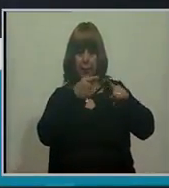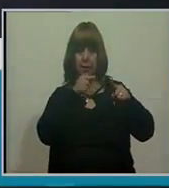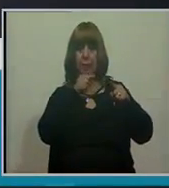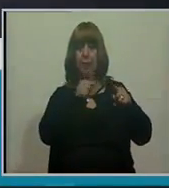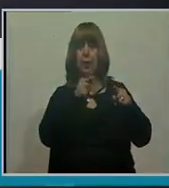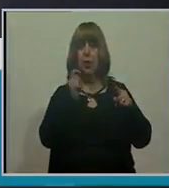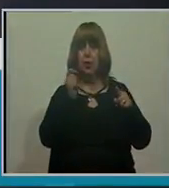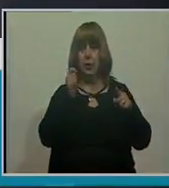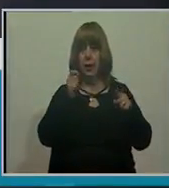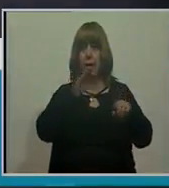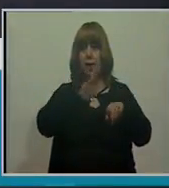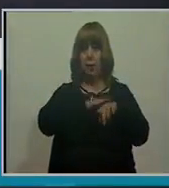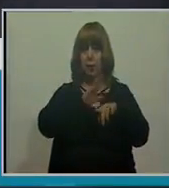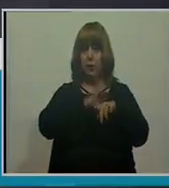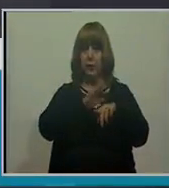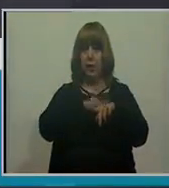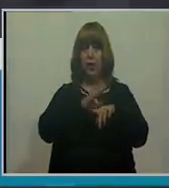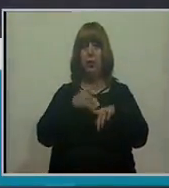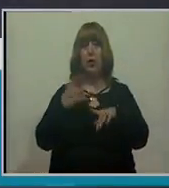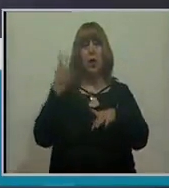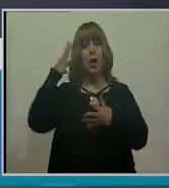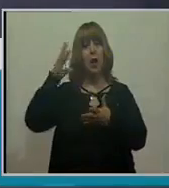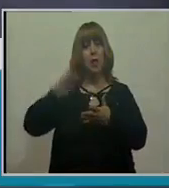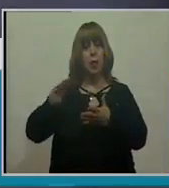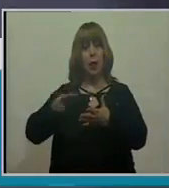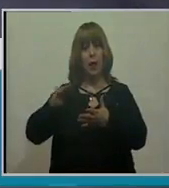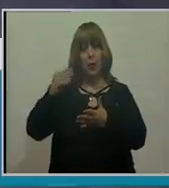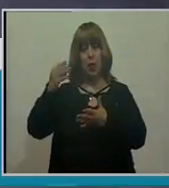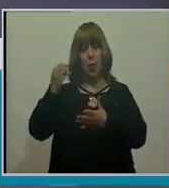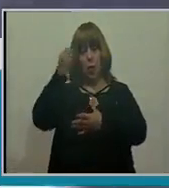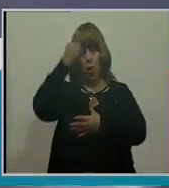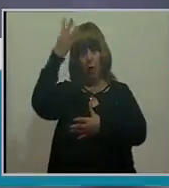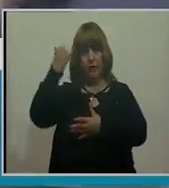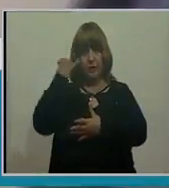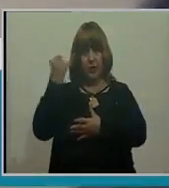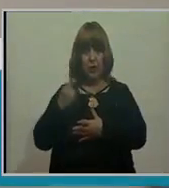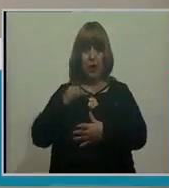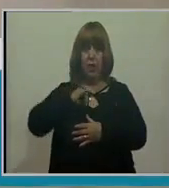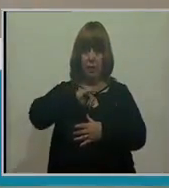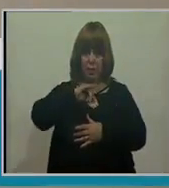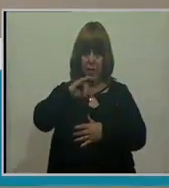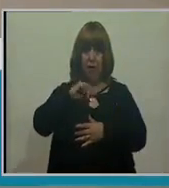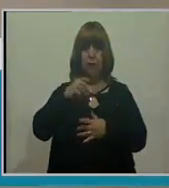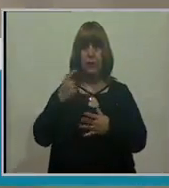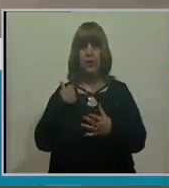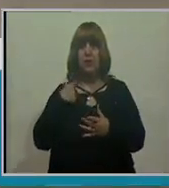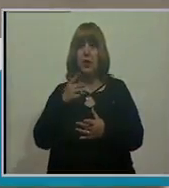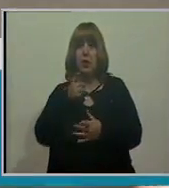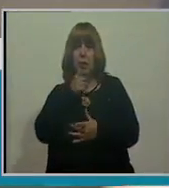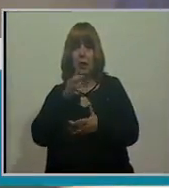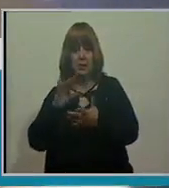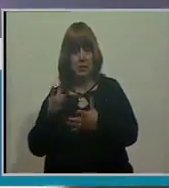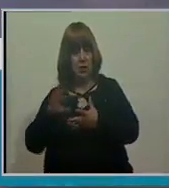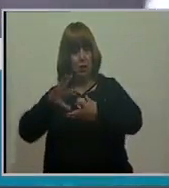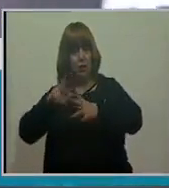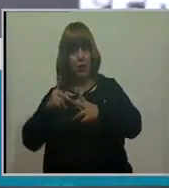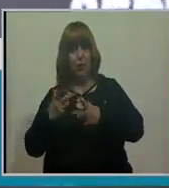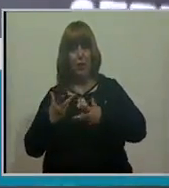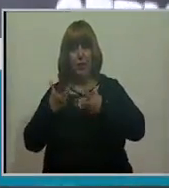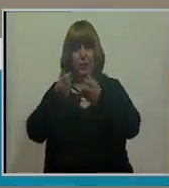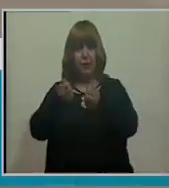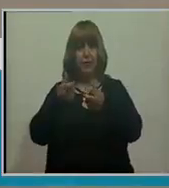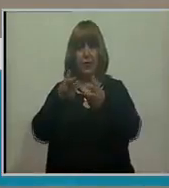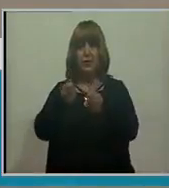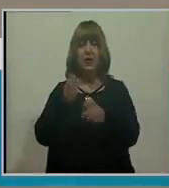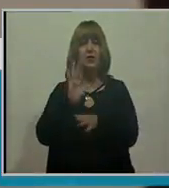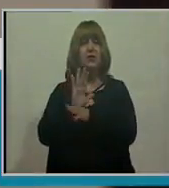parte de un defensor oficial. Esto ya trasciende el derecho de defensa o las estrategias defensivas, ya pasa a